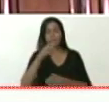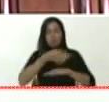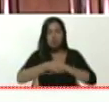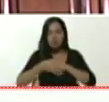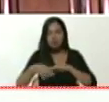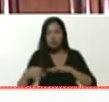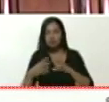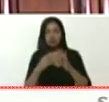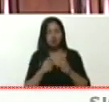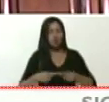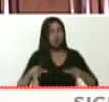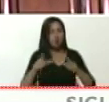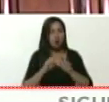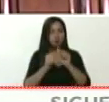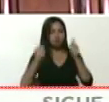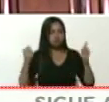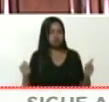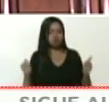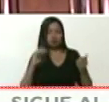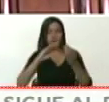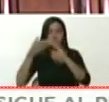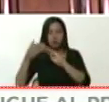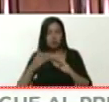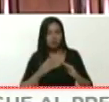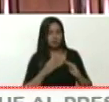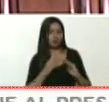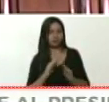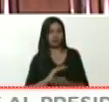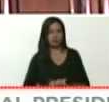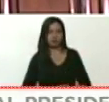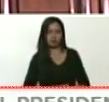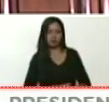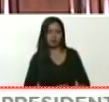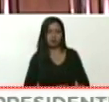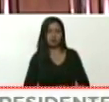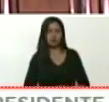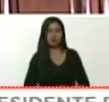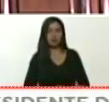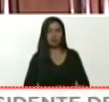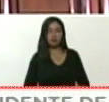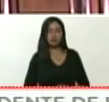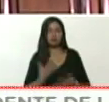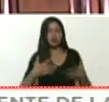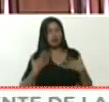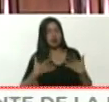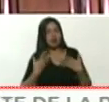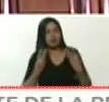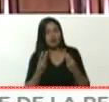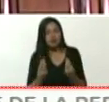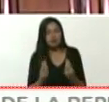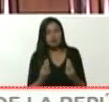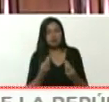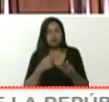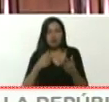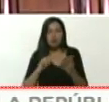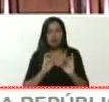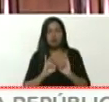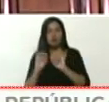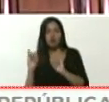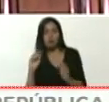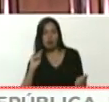municipios, en todas las barriadas, en todas las comunidades. Y me alegra mucho que ahora estemos pasando a la